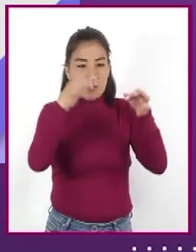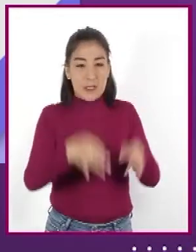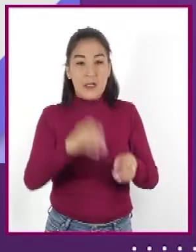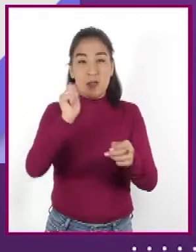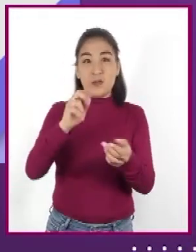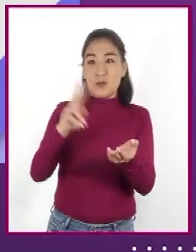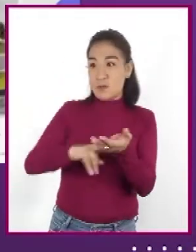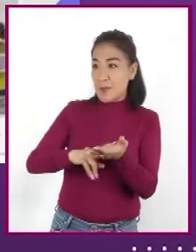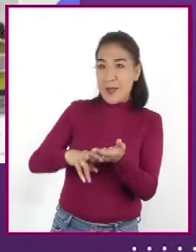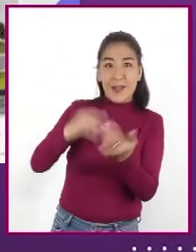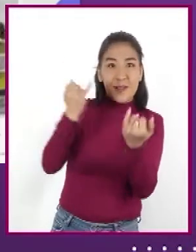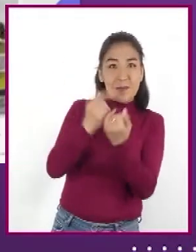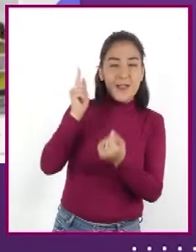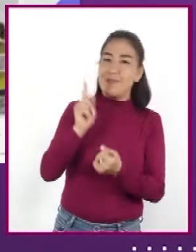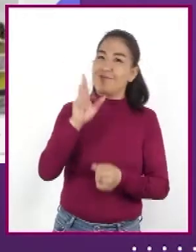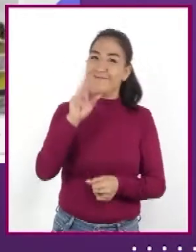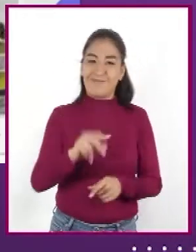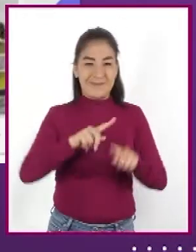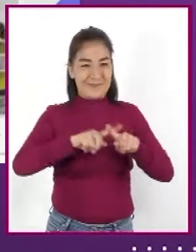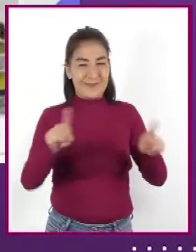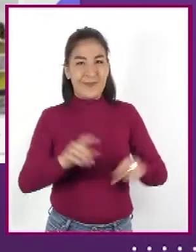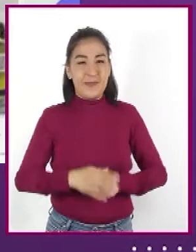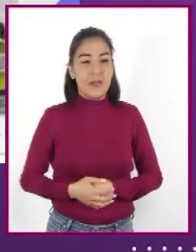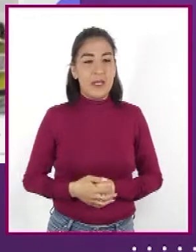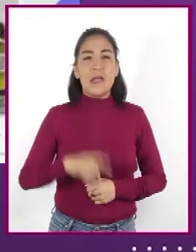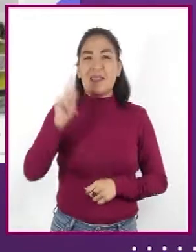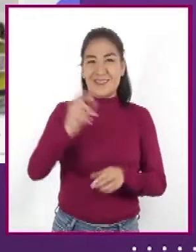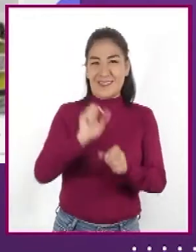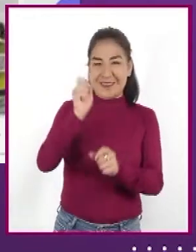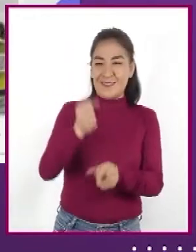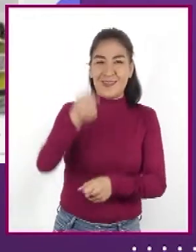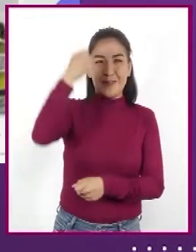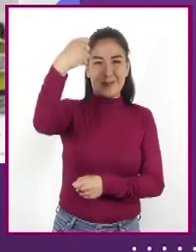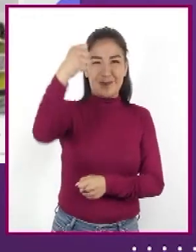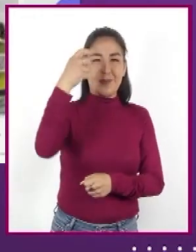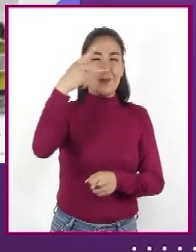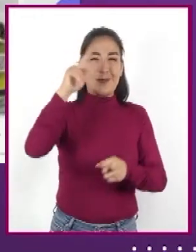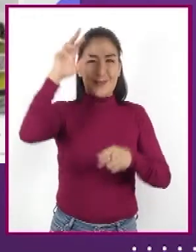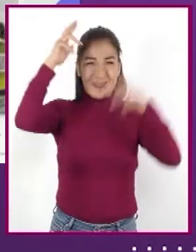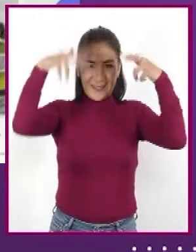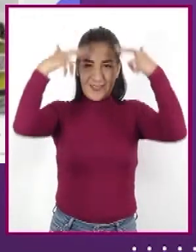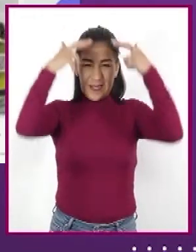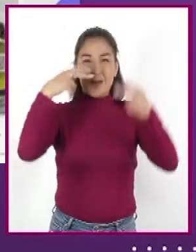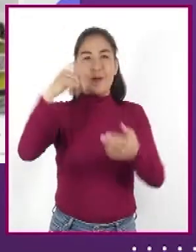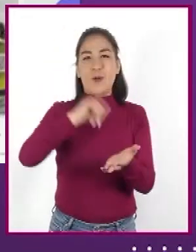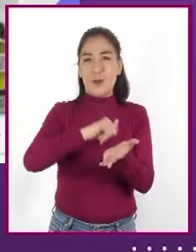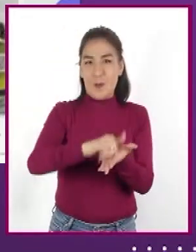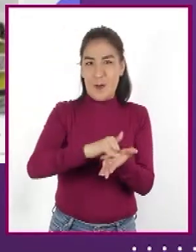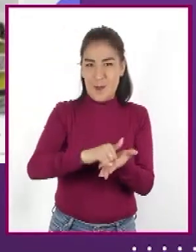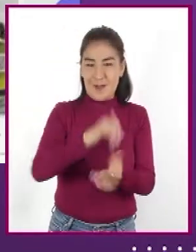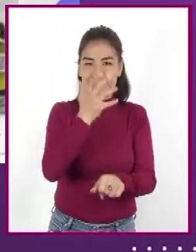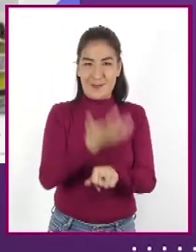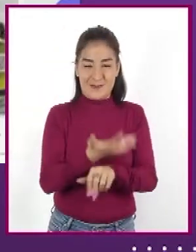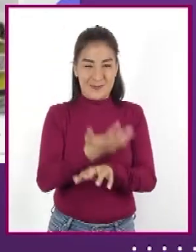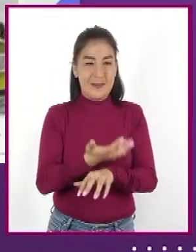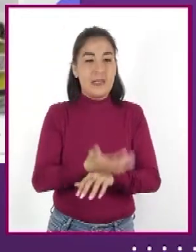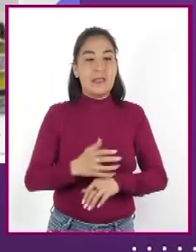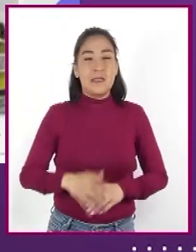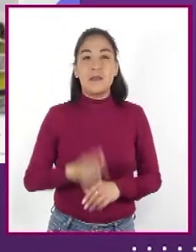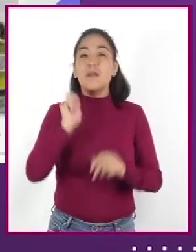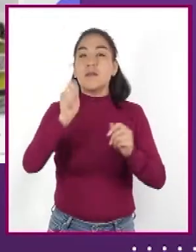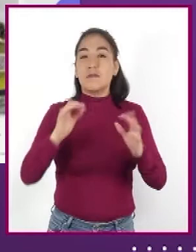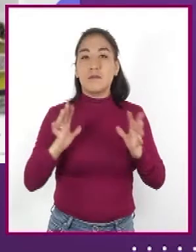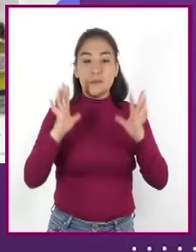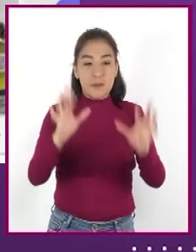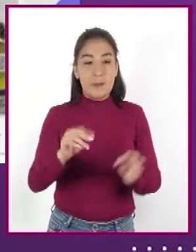verde? La Estatua de la Libertad es un monumento que se encuentra en Nueva York, Estados Unidos. Fue inaugurada el 28 de